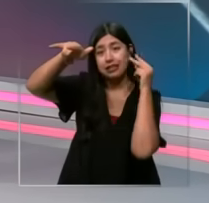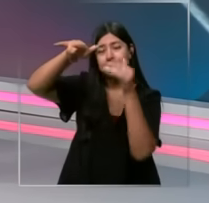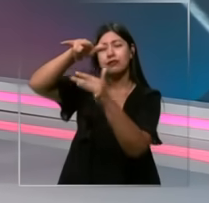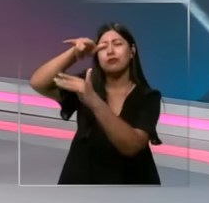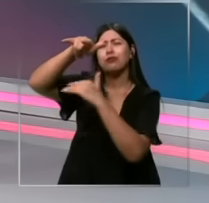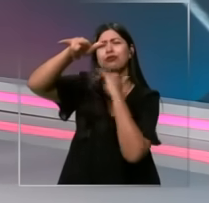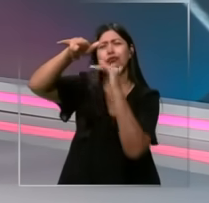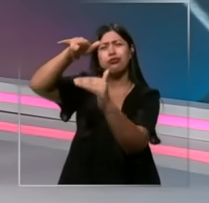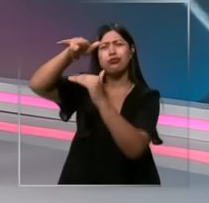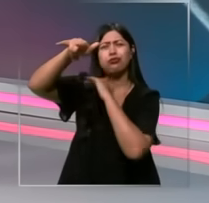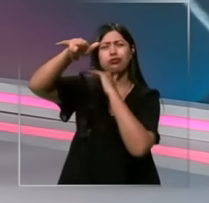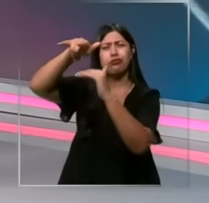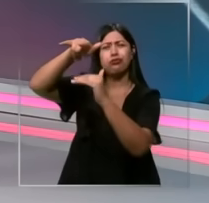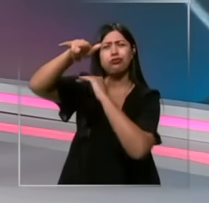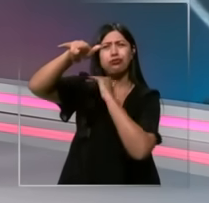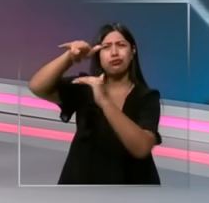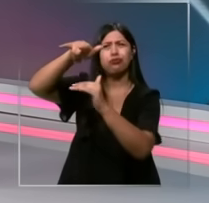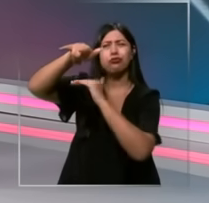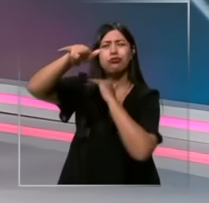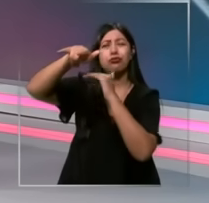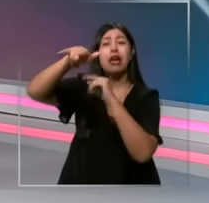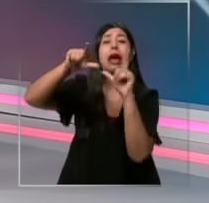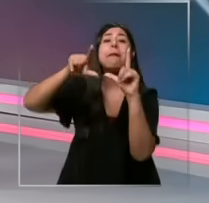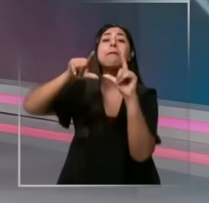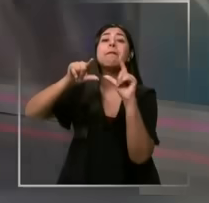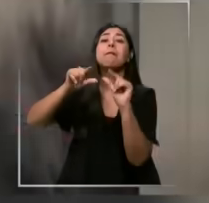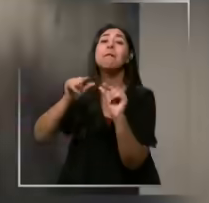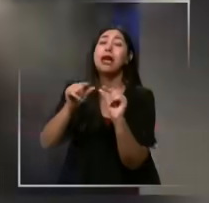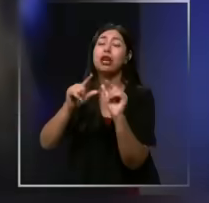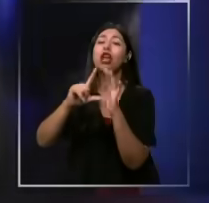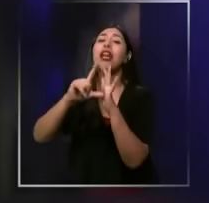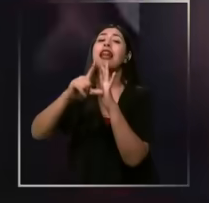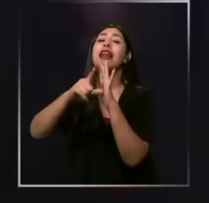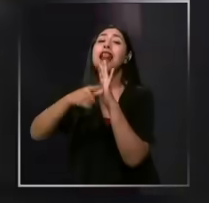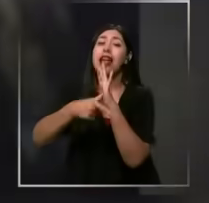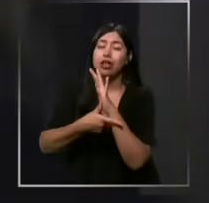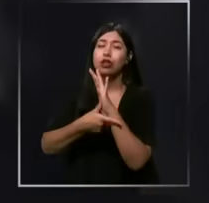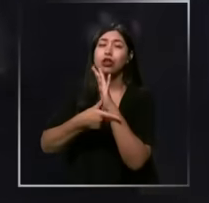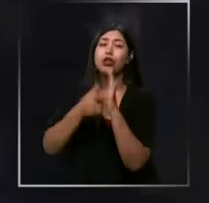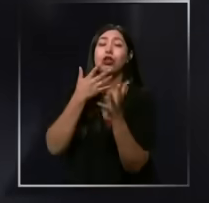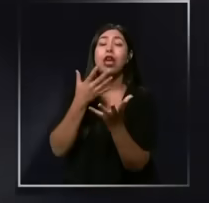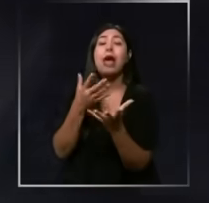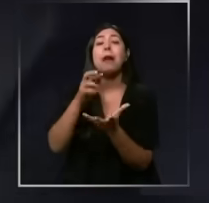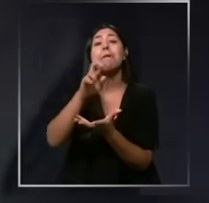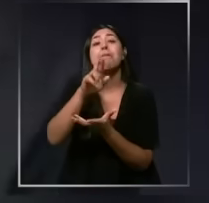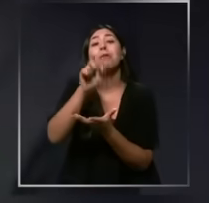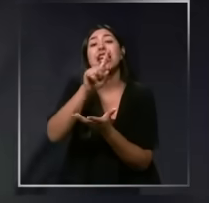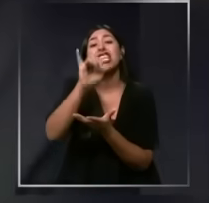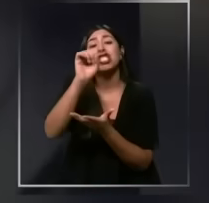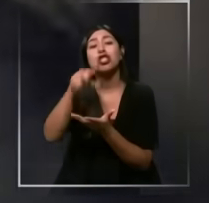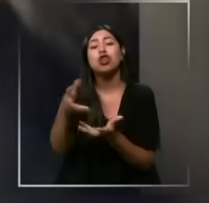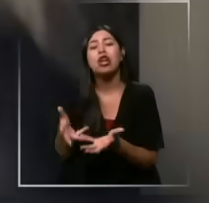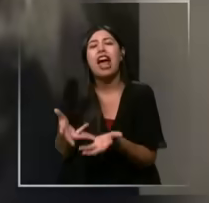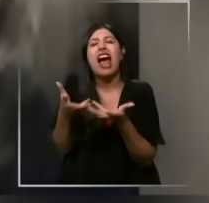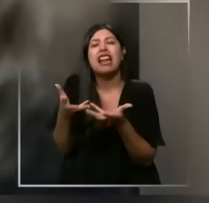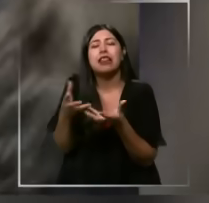a una menor velocidad, y por lo tanto la presión es más alta y mantiene el